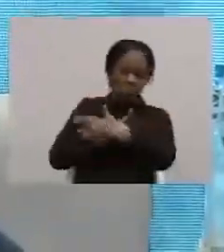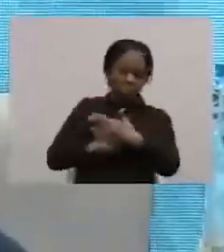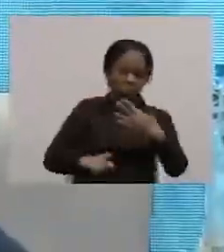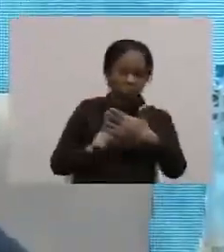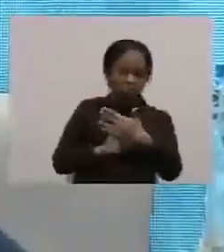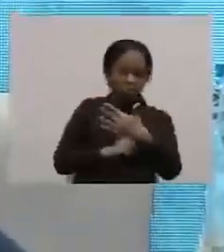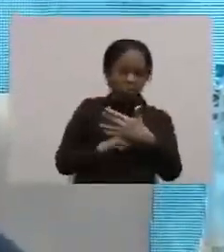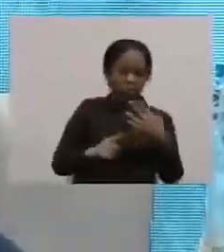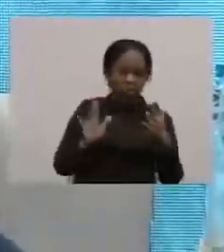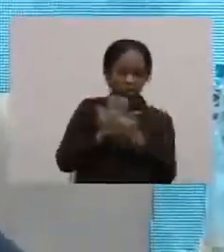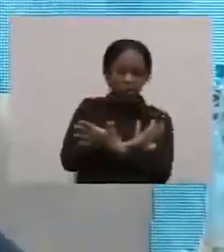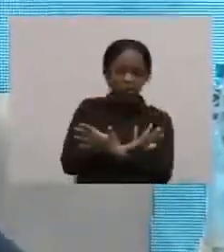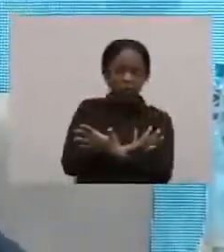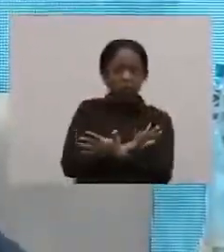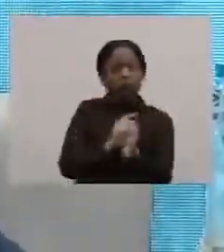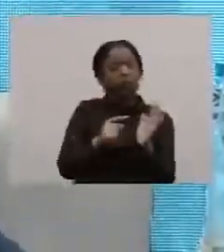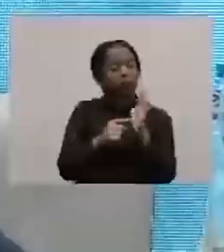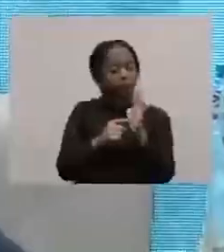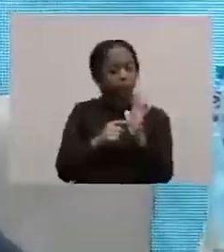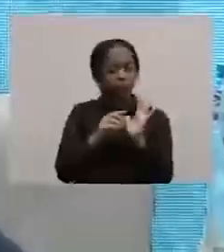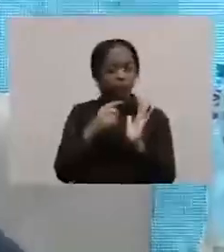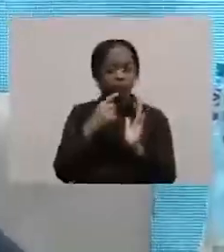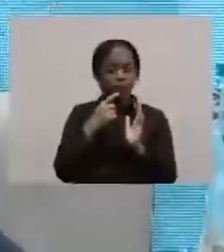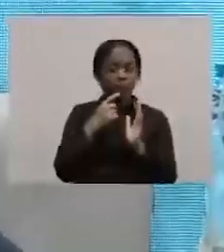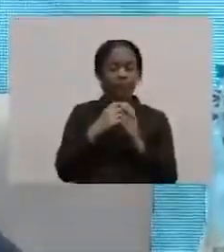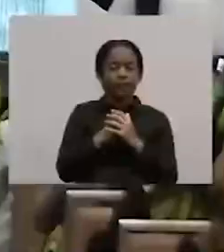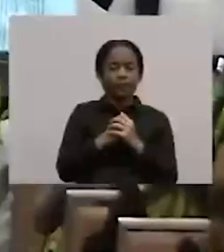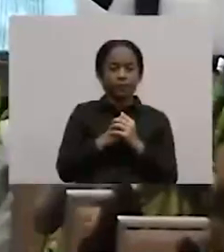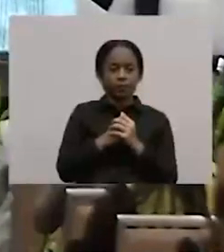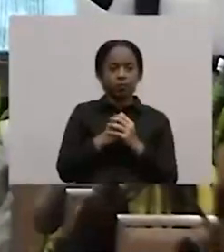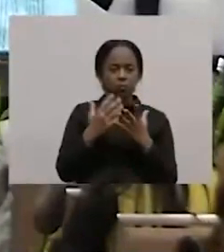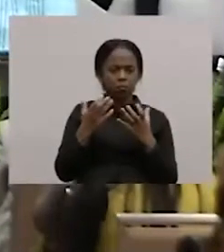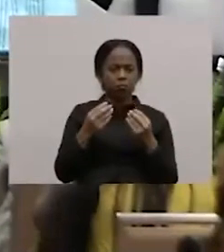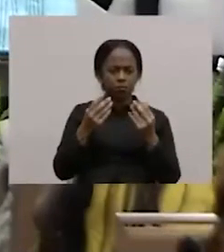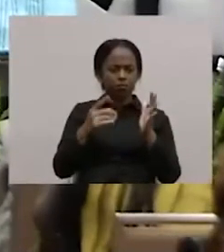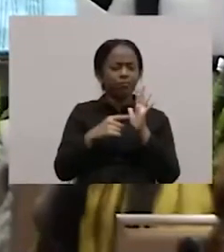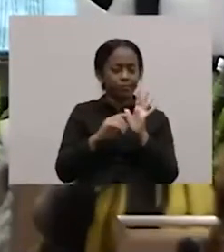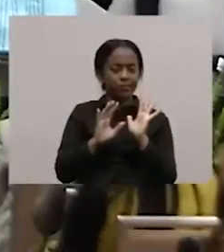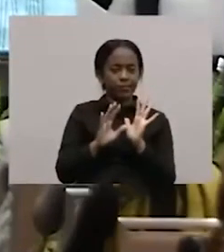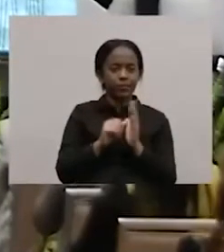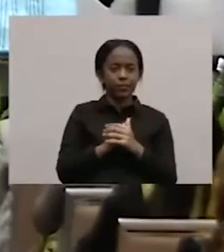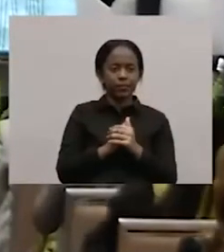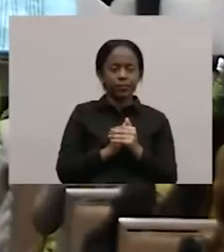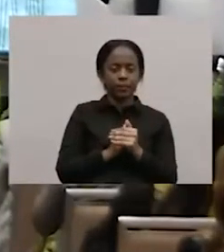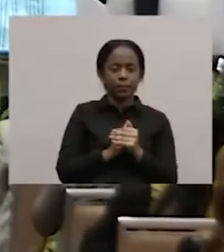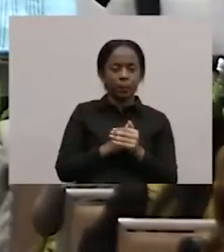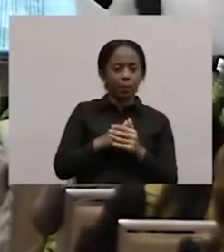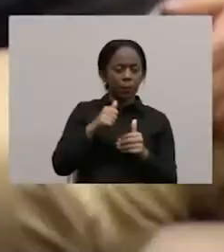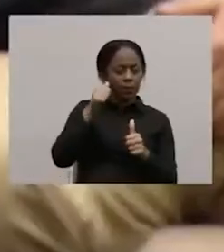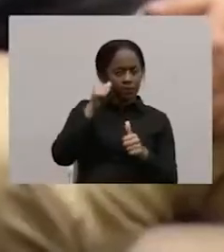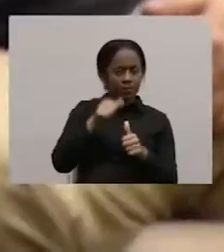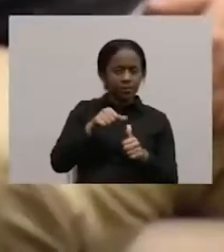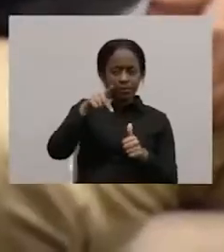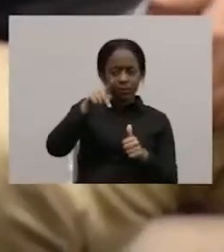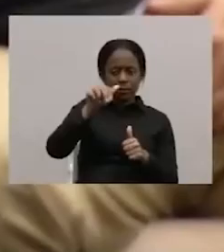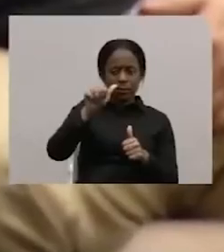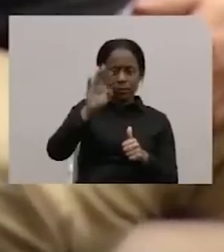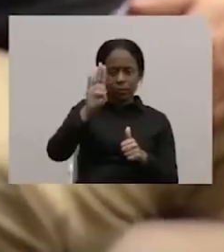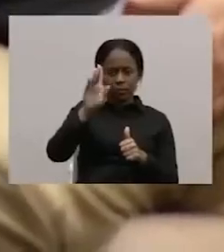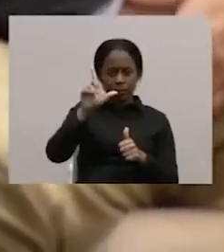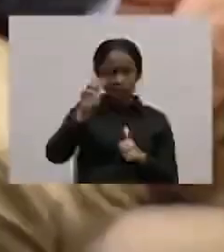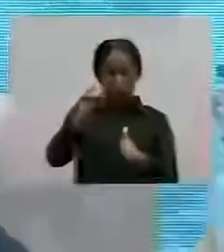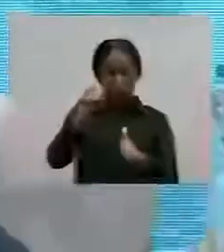entiendo que Pablo McKinney, por ejemplo, para poner un caso, si Pablo McKinney